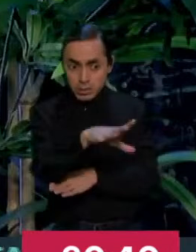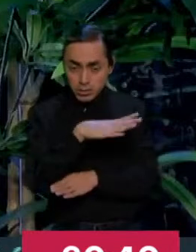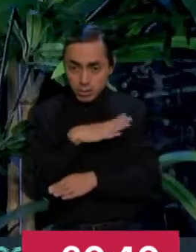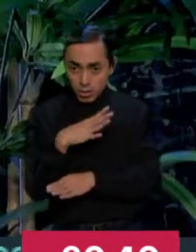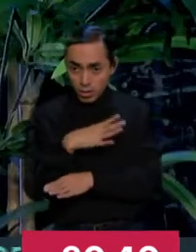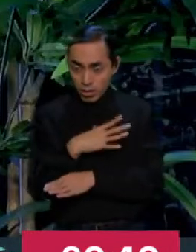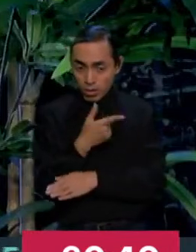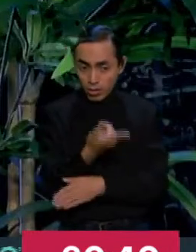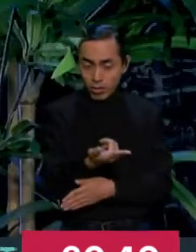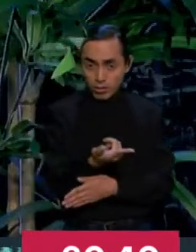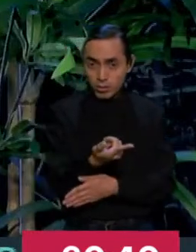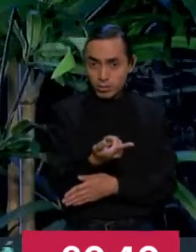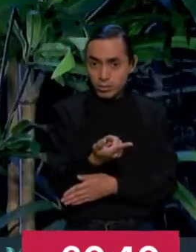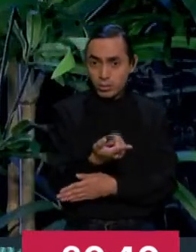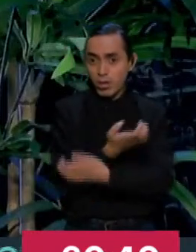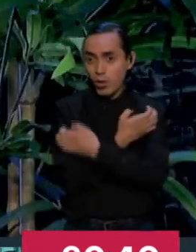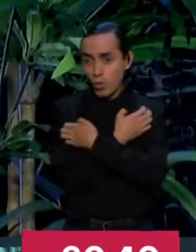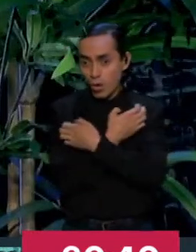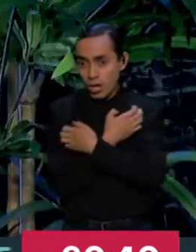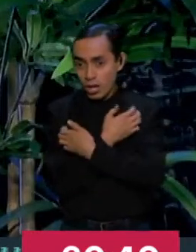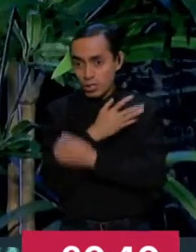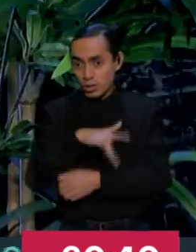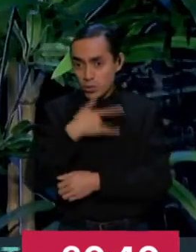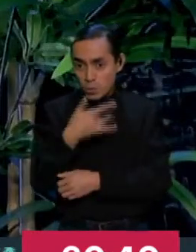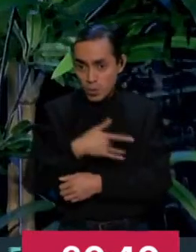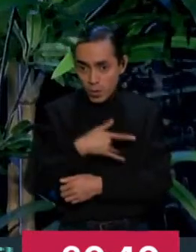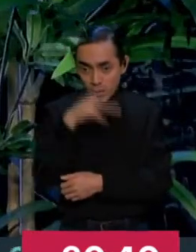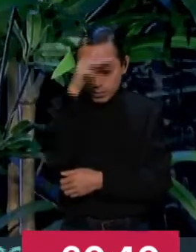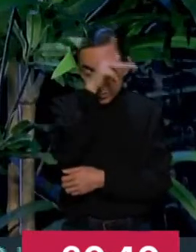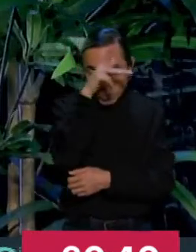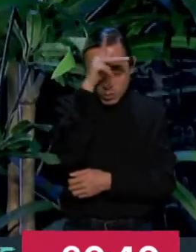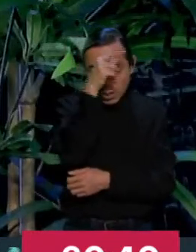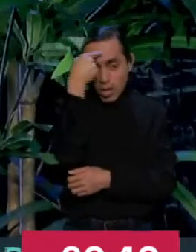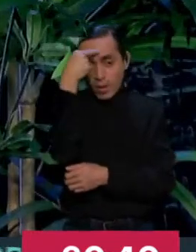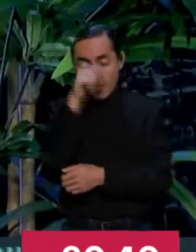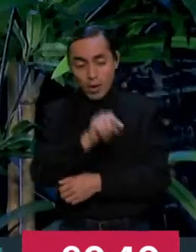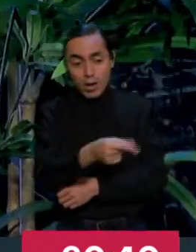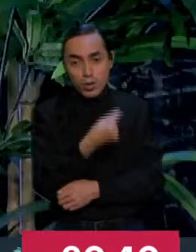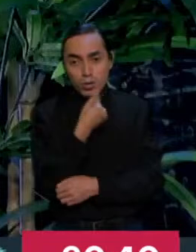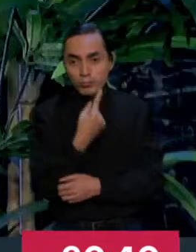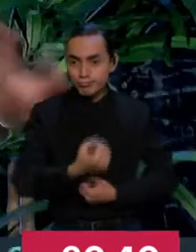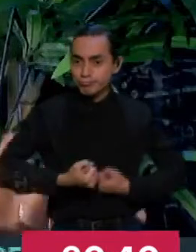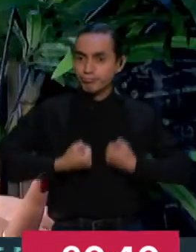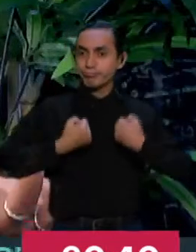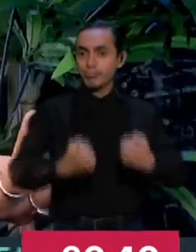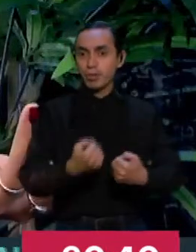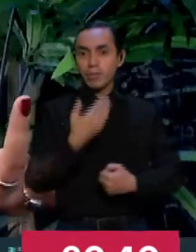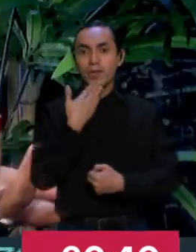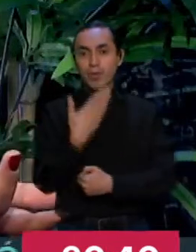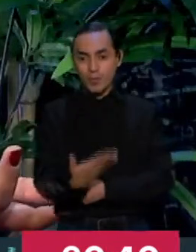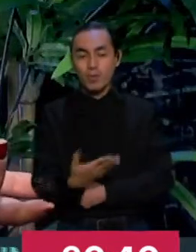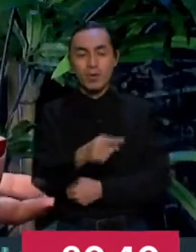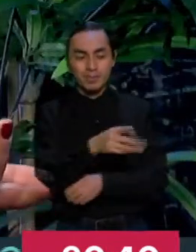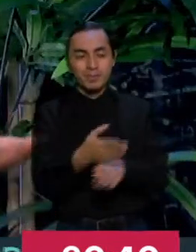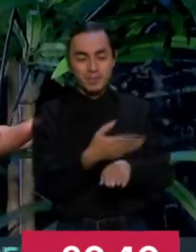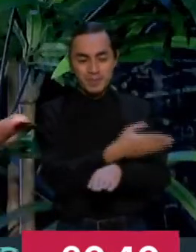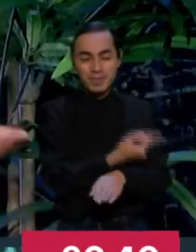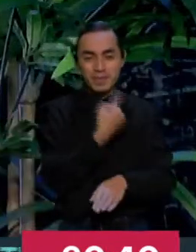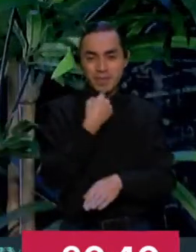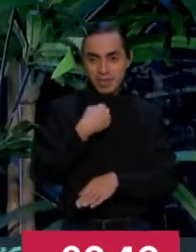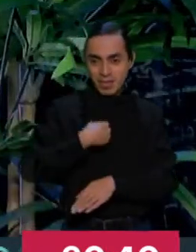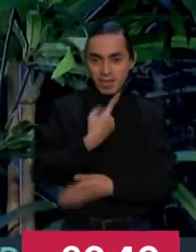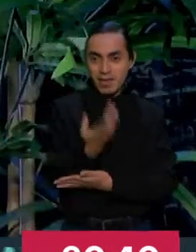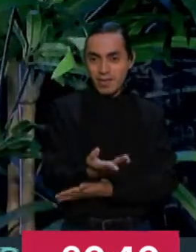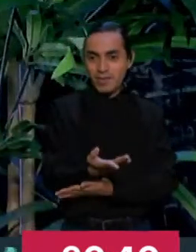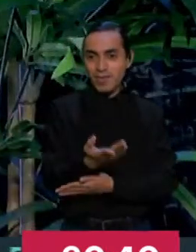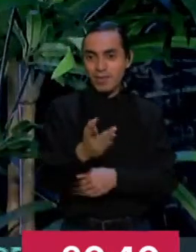como tal, la educación emocional, la educación psicológica, para empoderar a los niños, por un lado, ¿no? Esto que mencionaban de las emociones, para que ellos